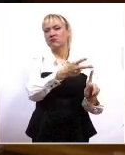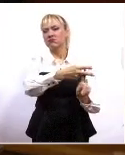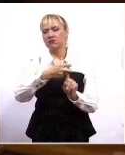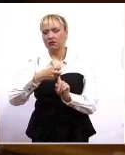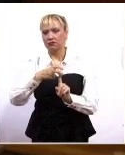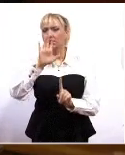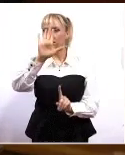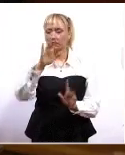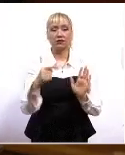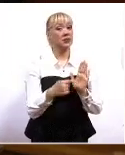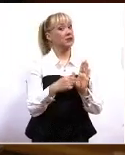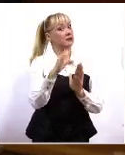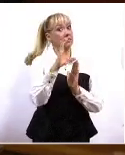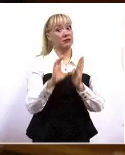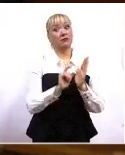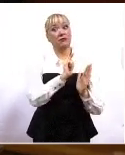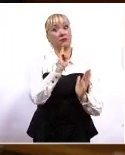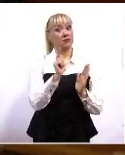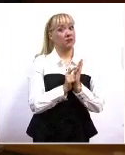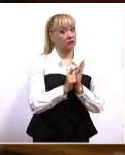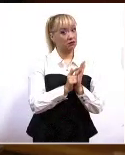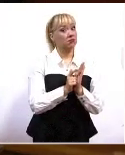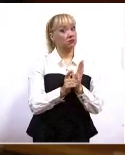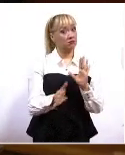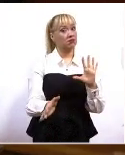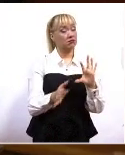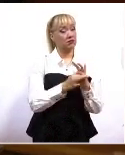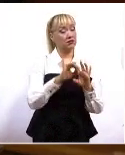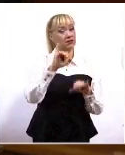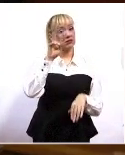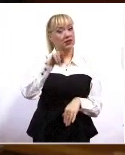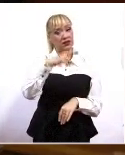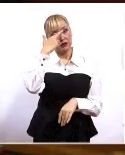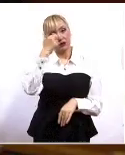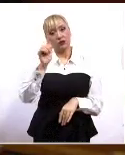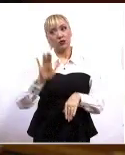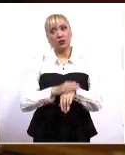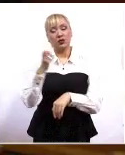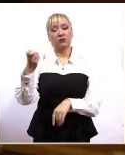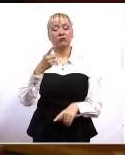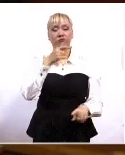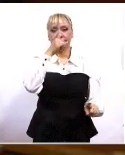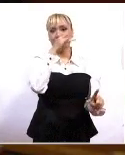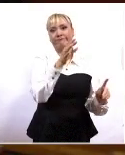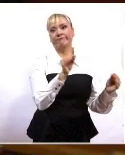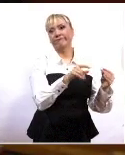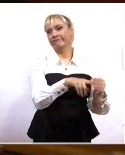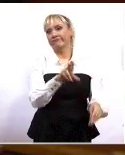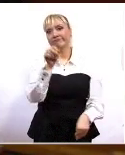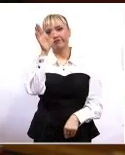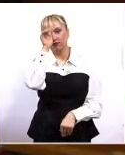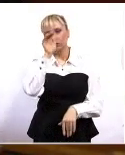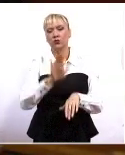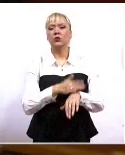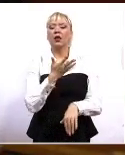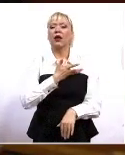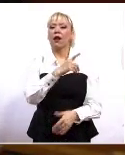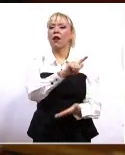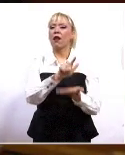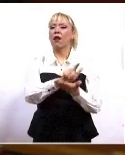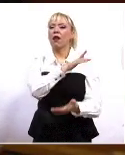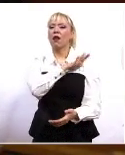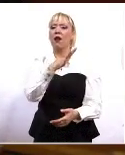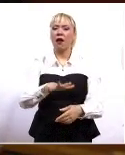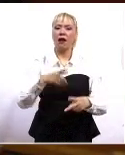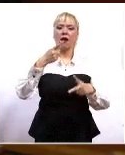impugnado resulta inconstitucional toda vez que al regular cuestiones ya previstas por la Ley General para prevenir y sancionar los delitos en